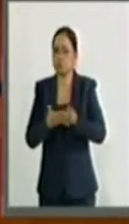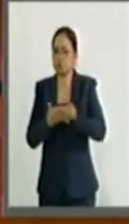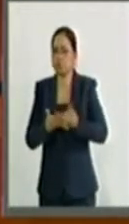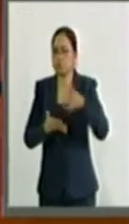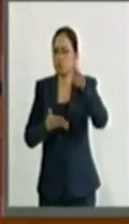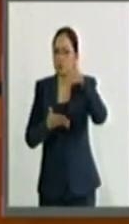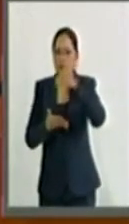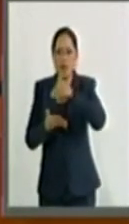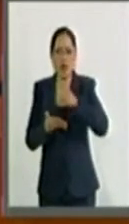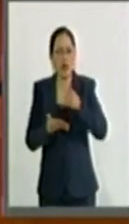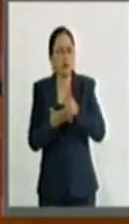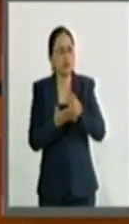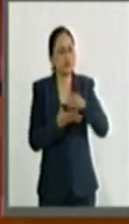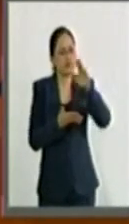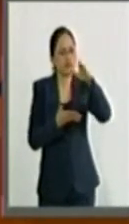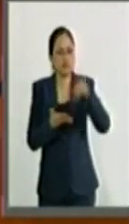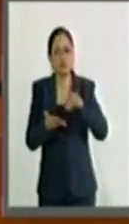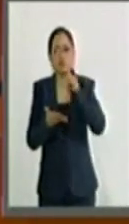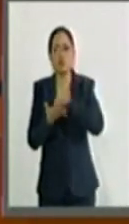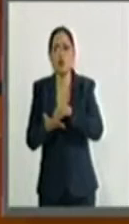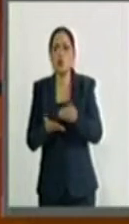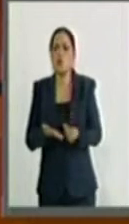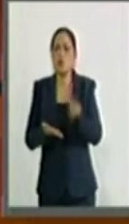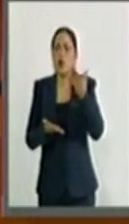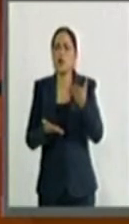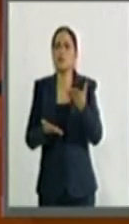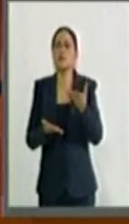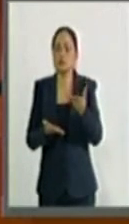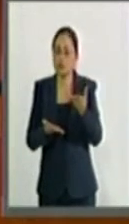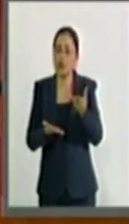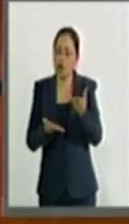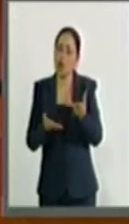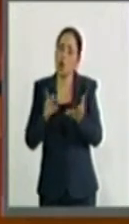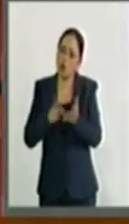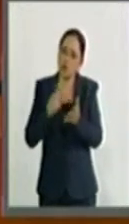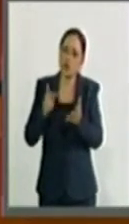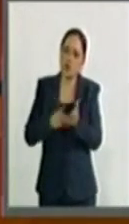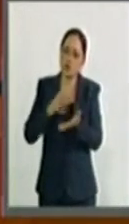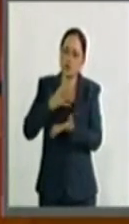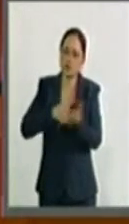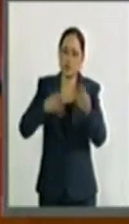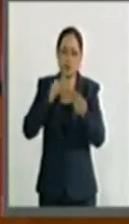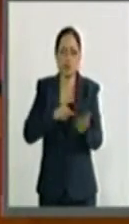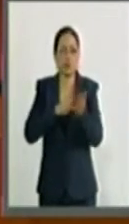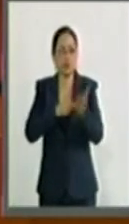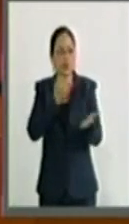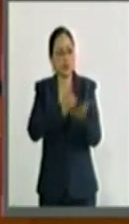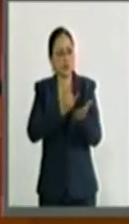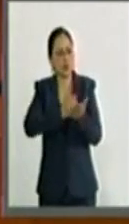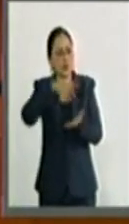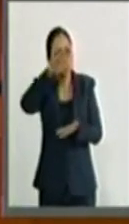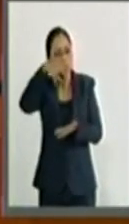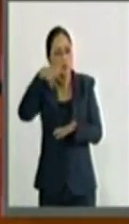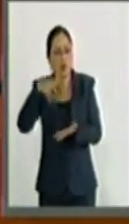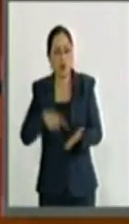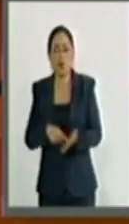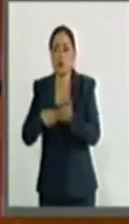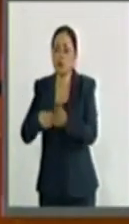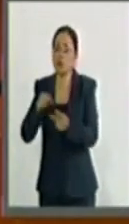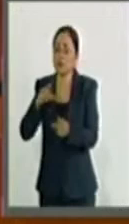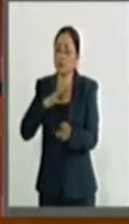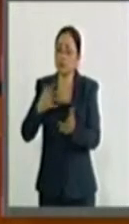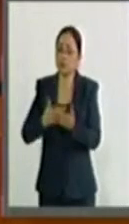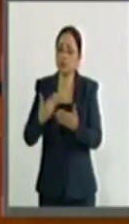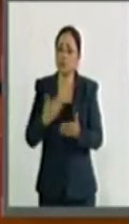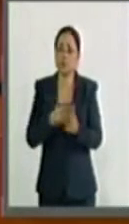recaudación, lo que ha permitido recalcular los ingresos tributarios y otros ingresos, resultando